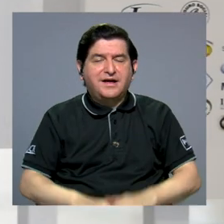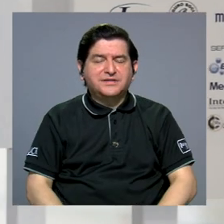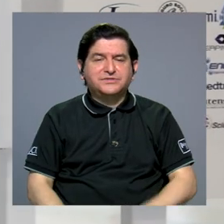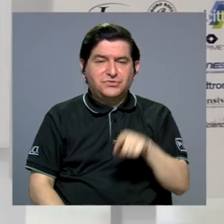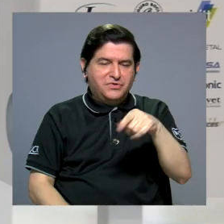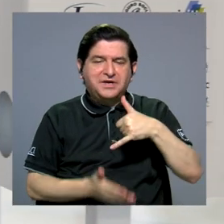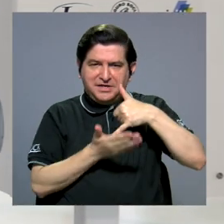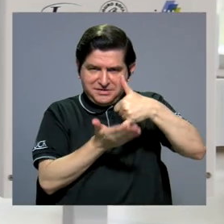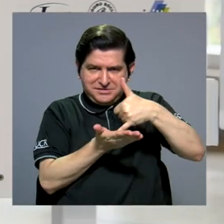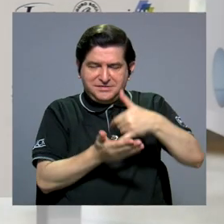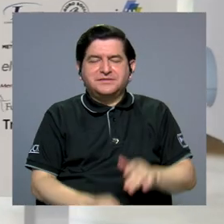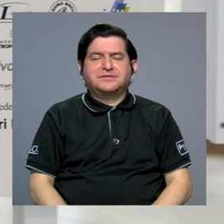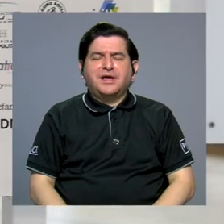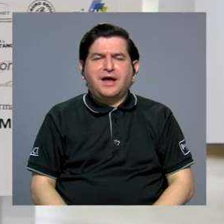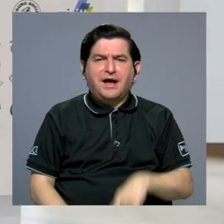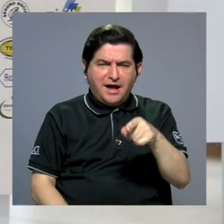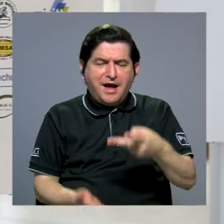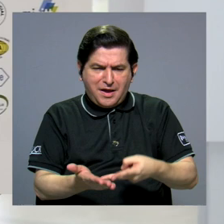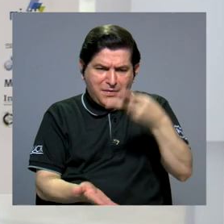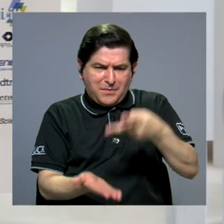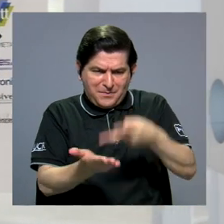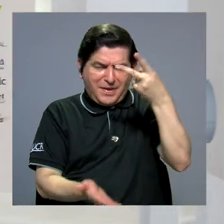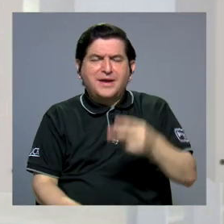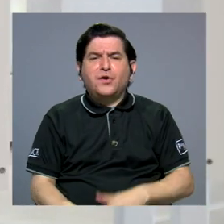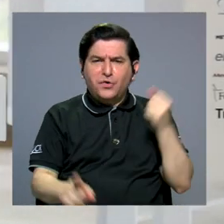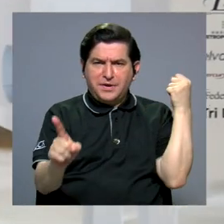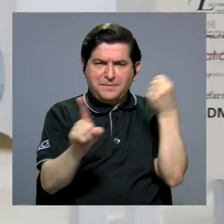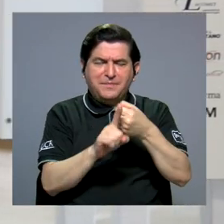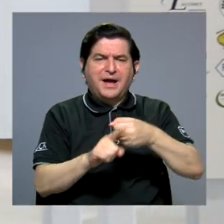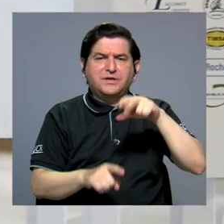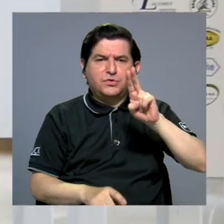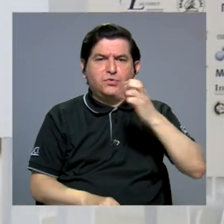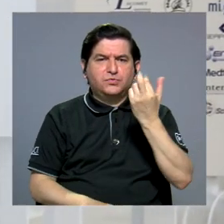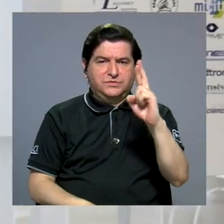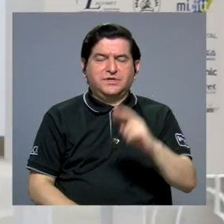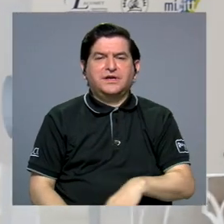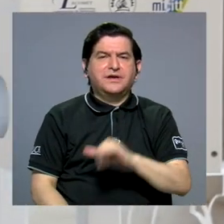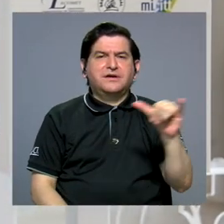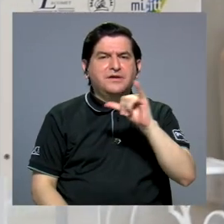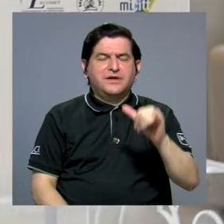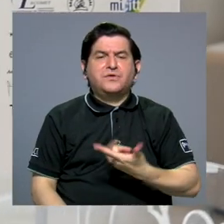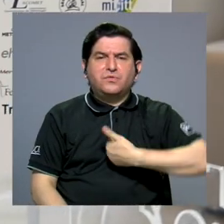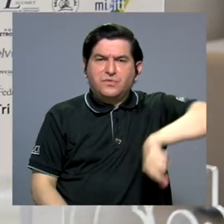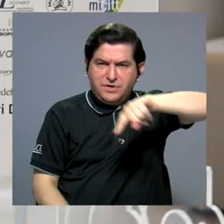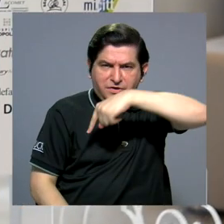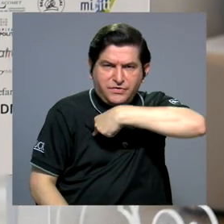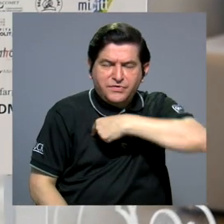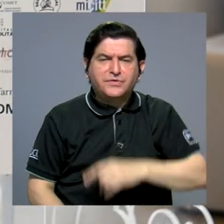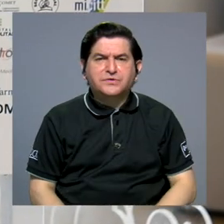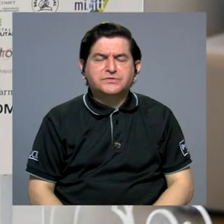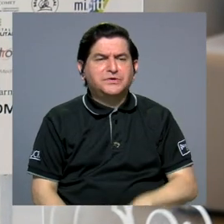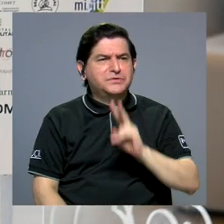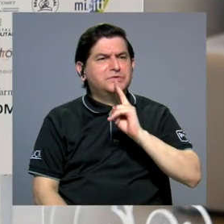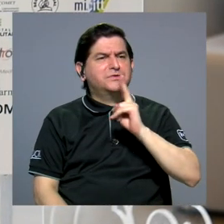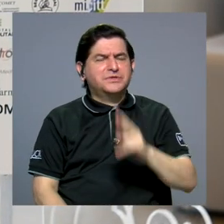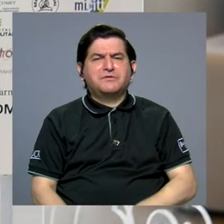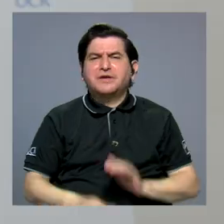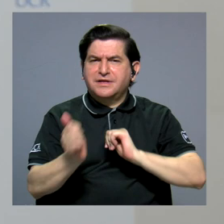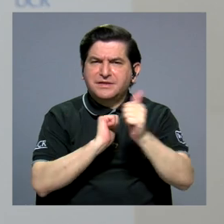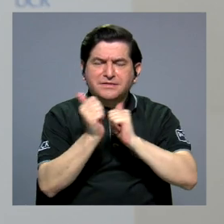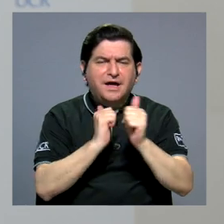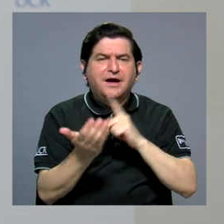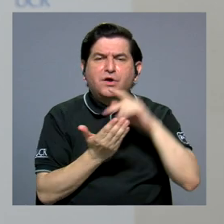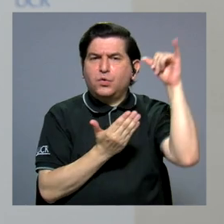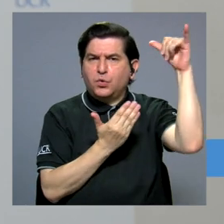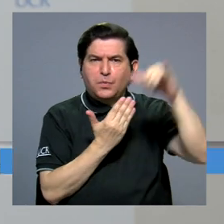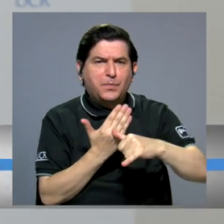en este reconocimiento, lo valida el impacto de la UCR y además que estamos realmente compitiendo